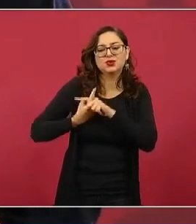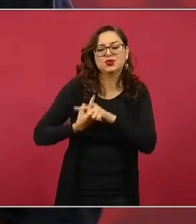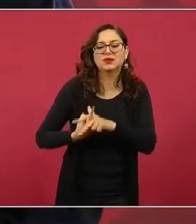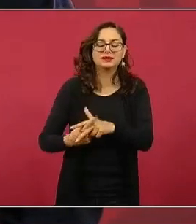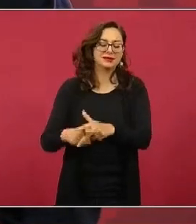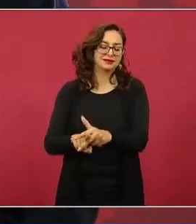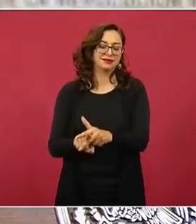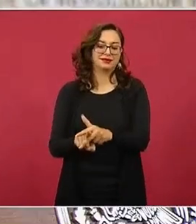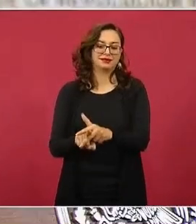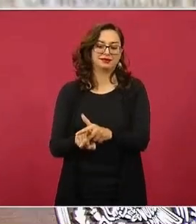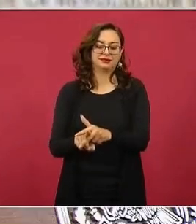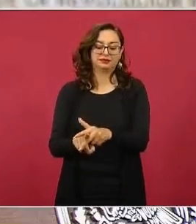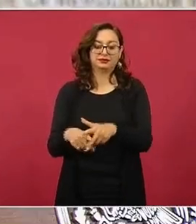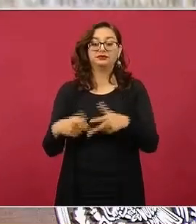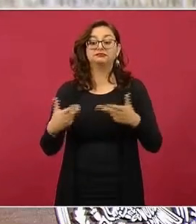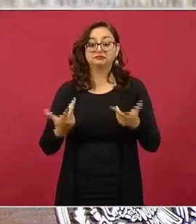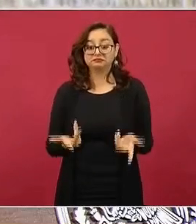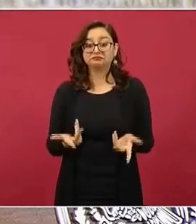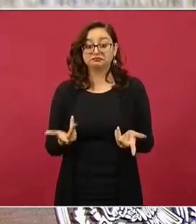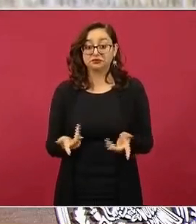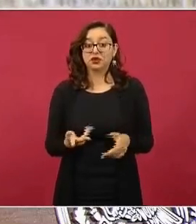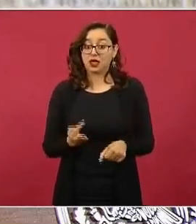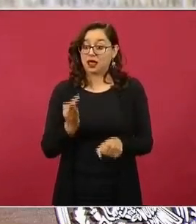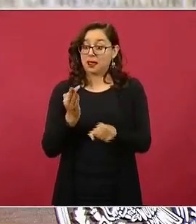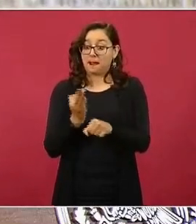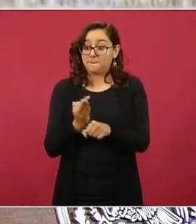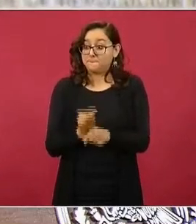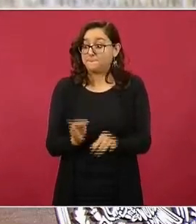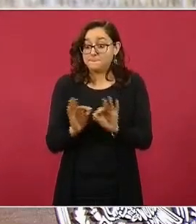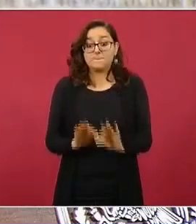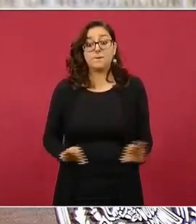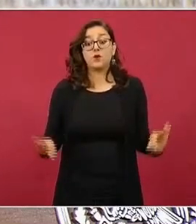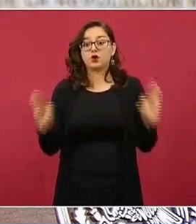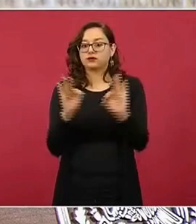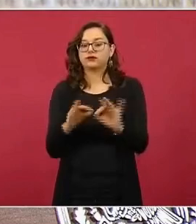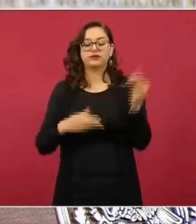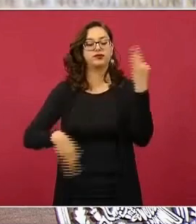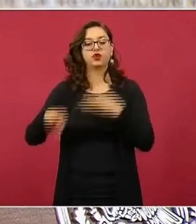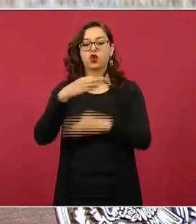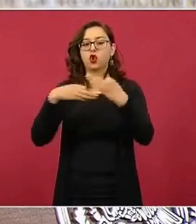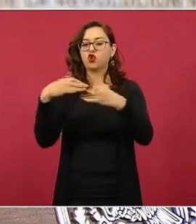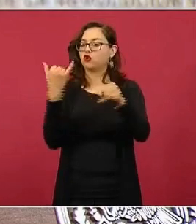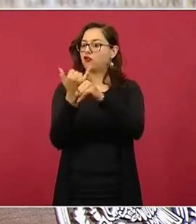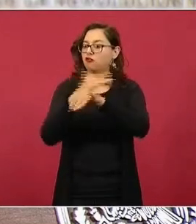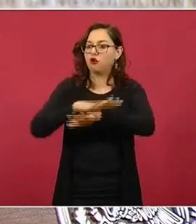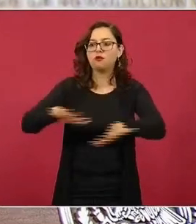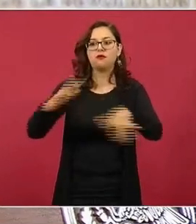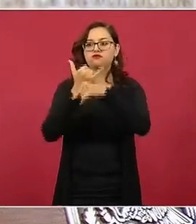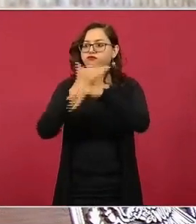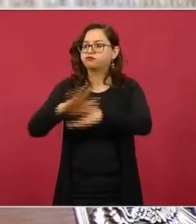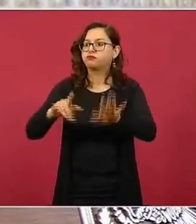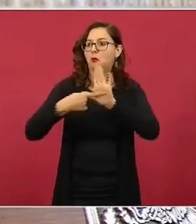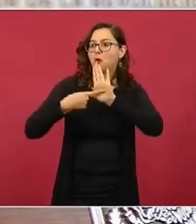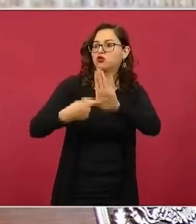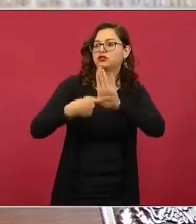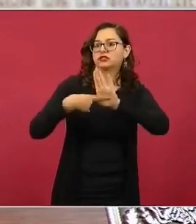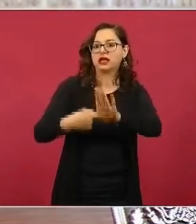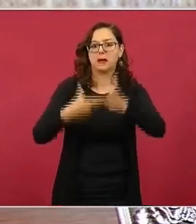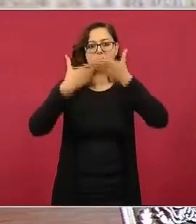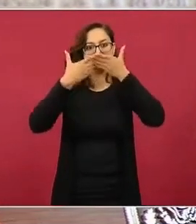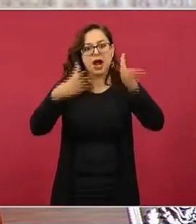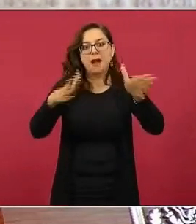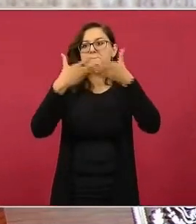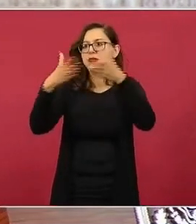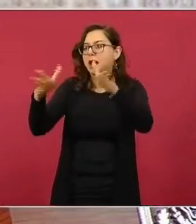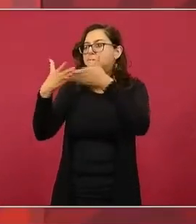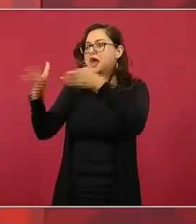Entonces, que se ventile todo, que se expresen